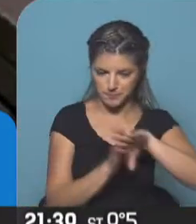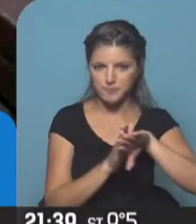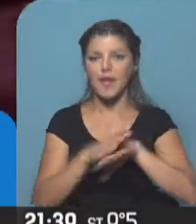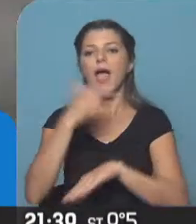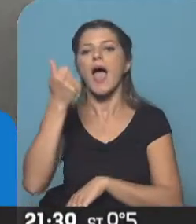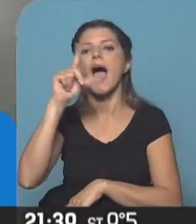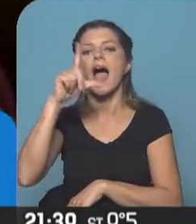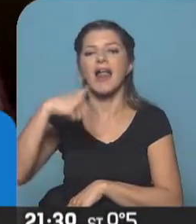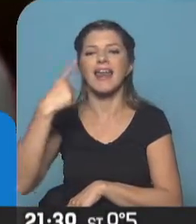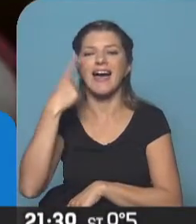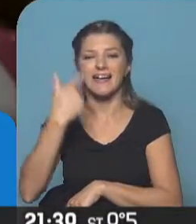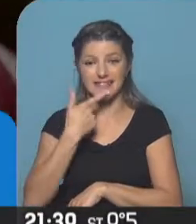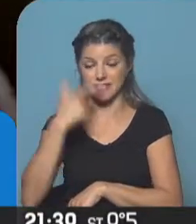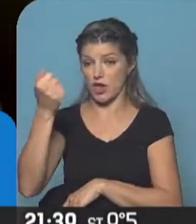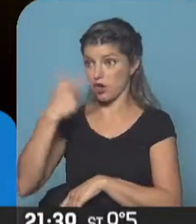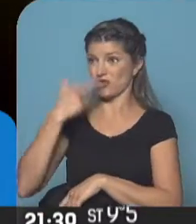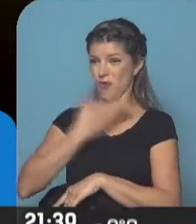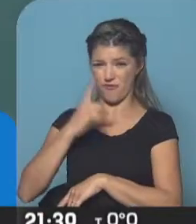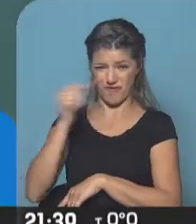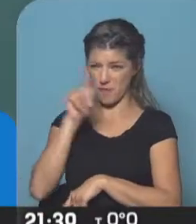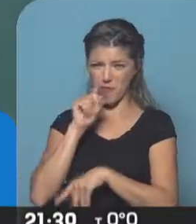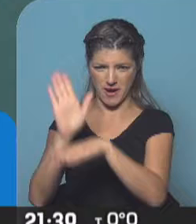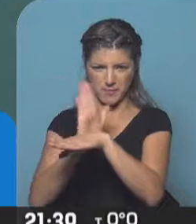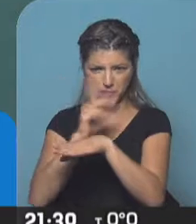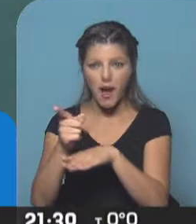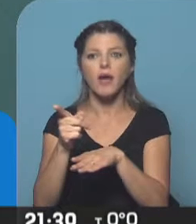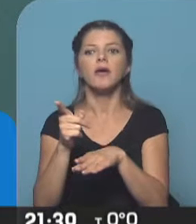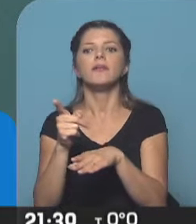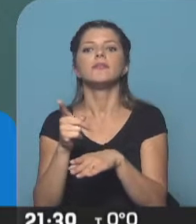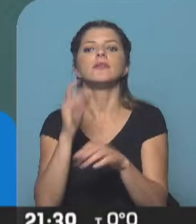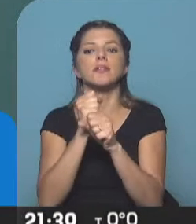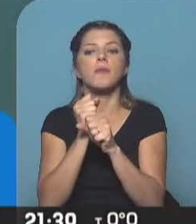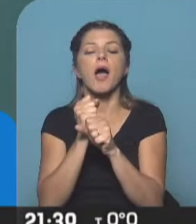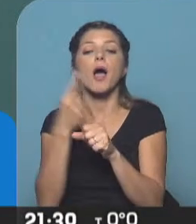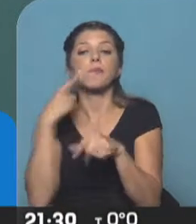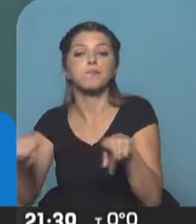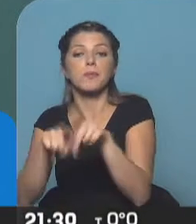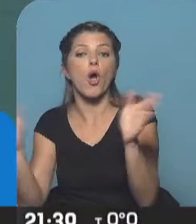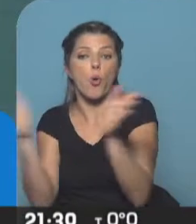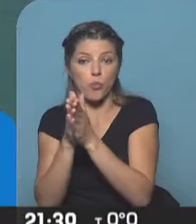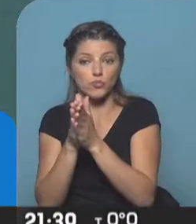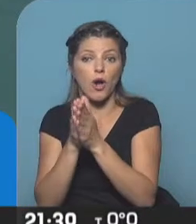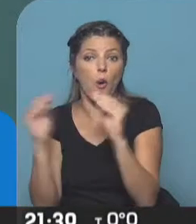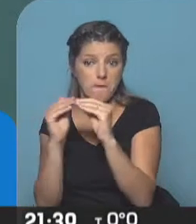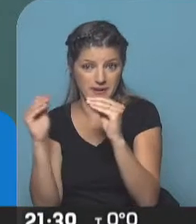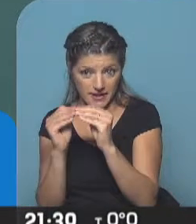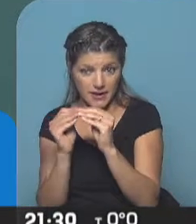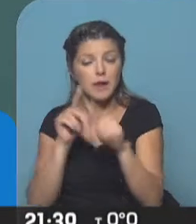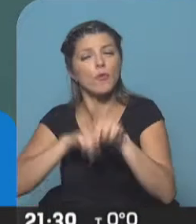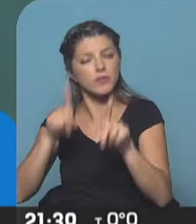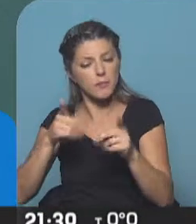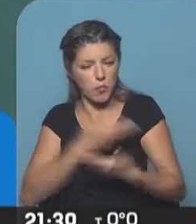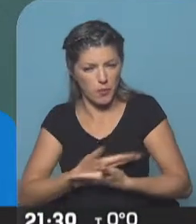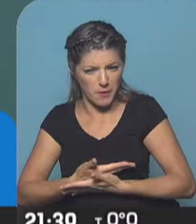prostituta de 25 años que vive y trabaja junto a otra compañera en un departamento donde además cría a su pequeño hijo, un bebé de un